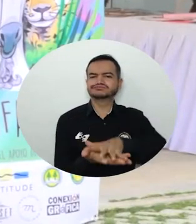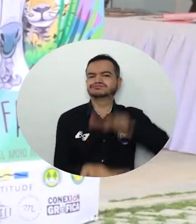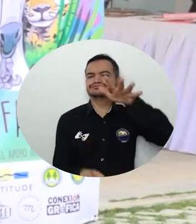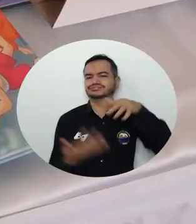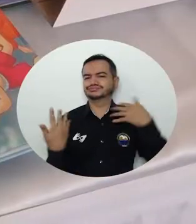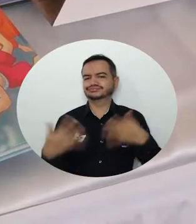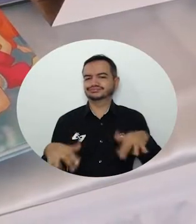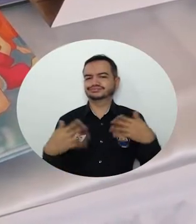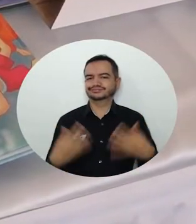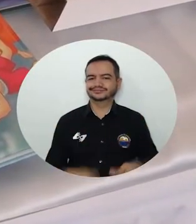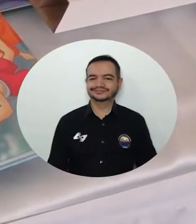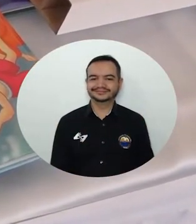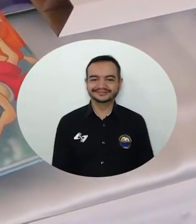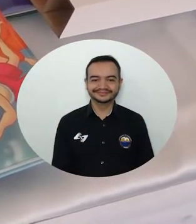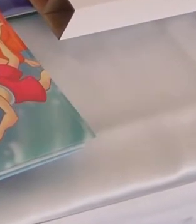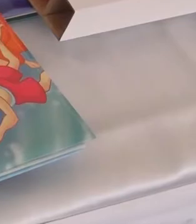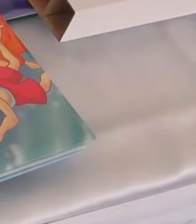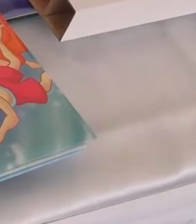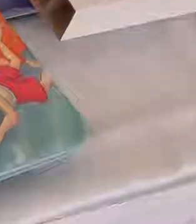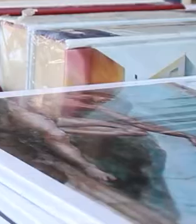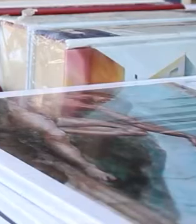bastante.